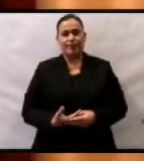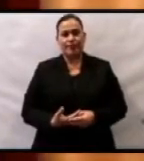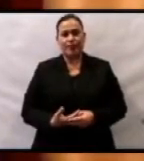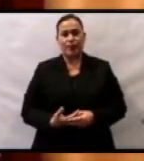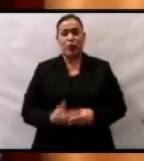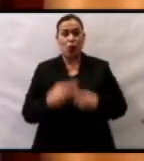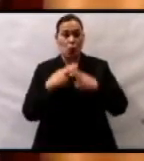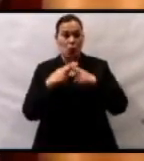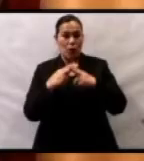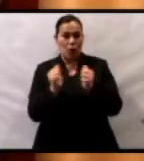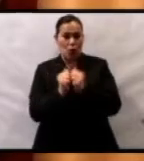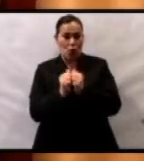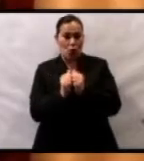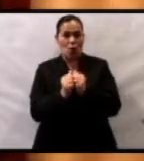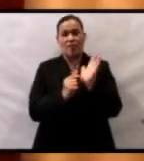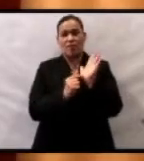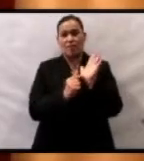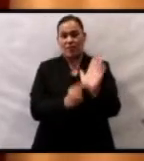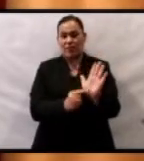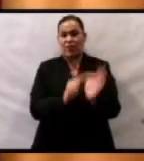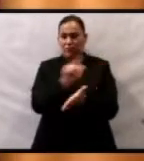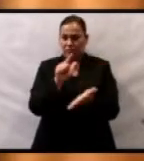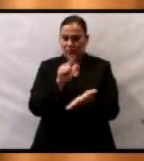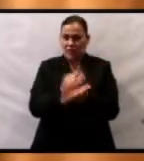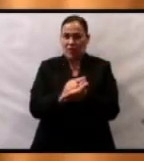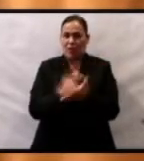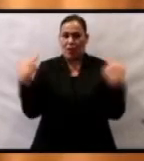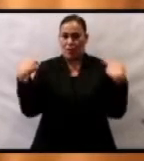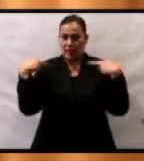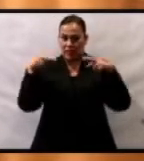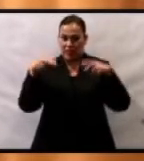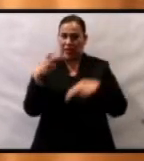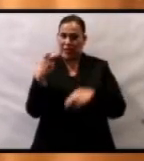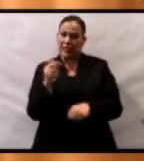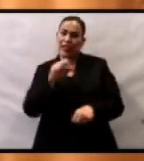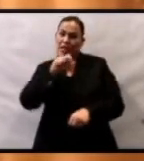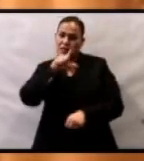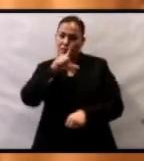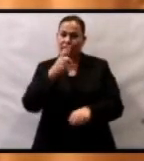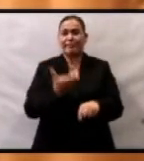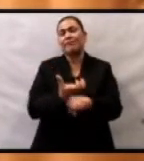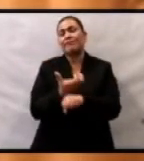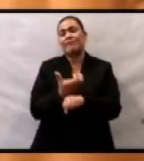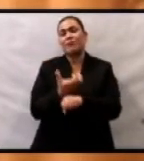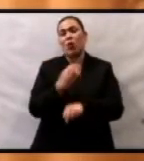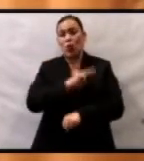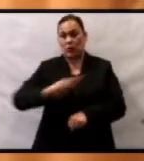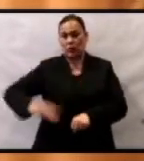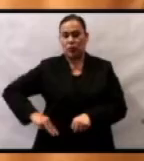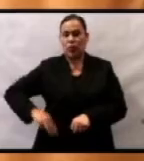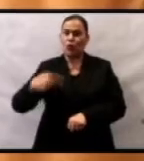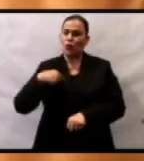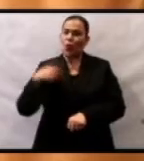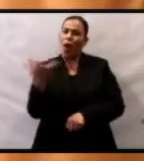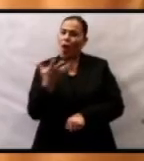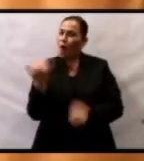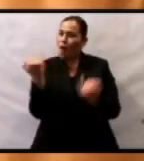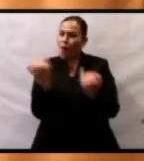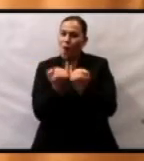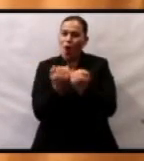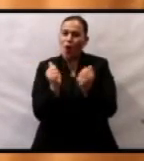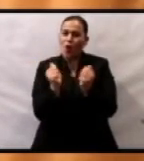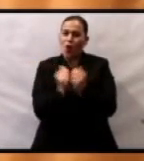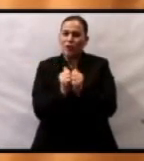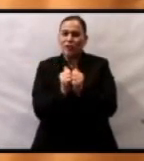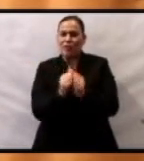Cumpliendo con el mandato constitucional de presentar ante ustedes el estado que guarda el municipio, lo hago también como un acto de